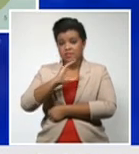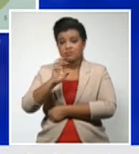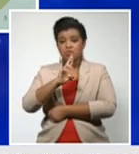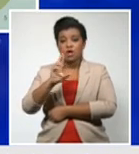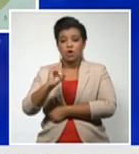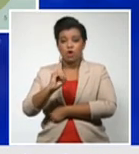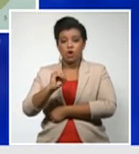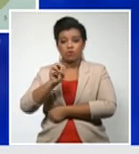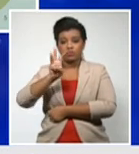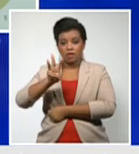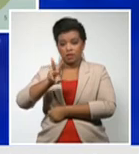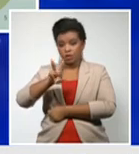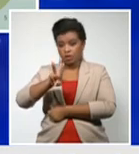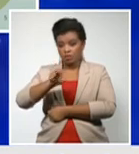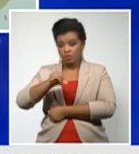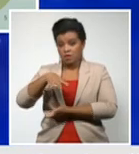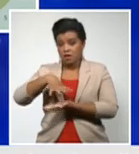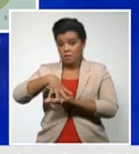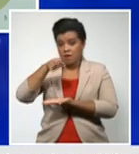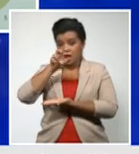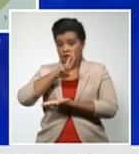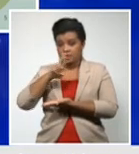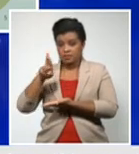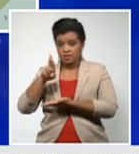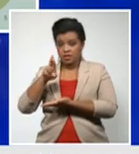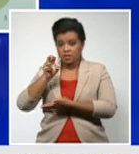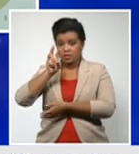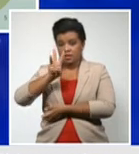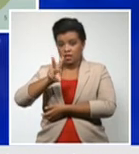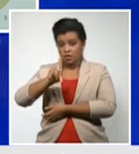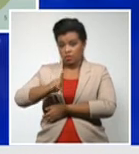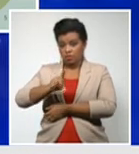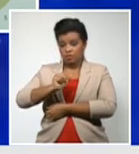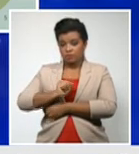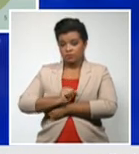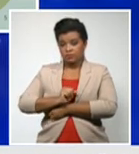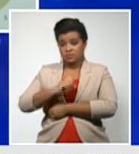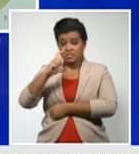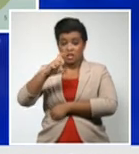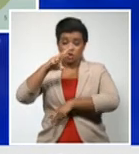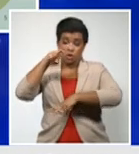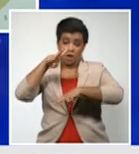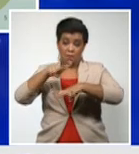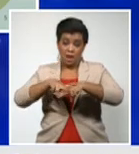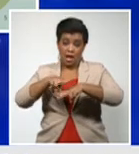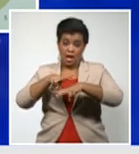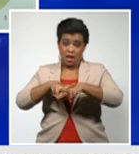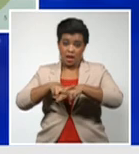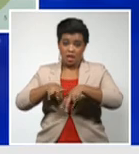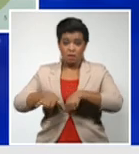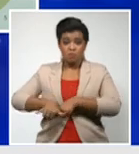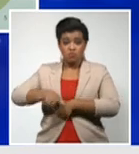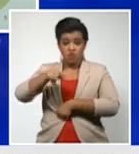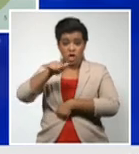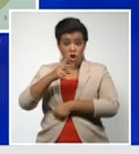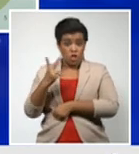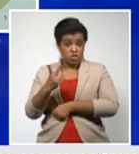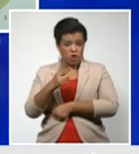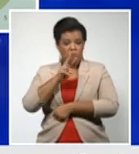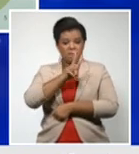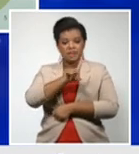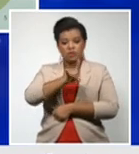32, Plaza de la Revolución 31, Centro Habana y Boyeros con 29 cada